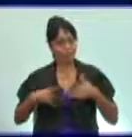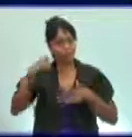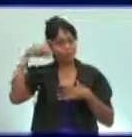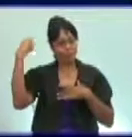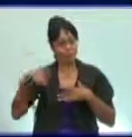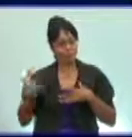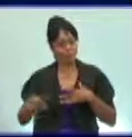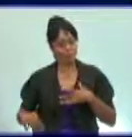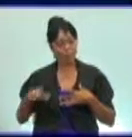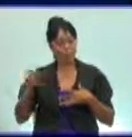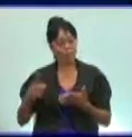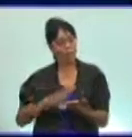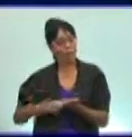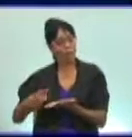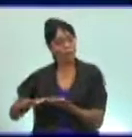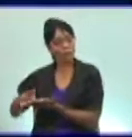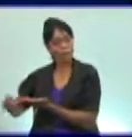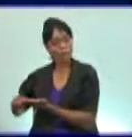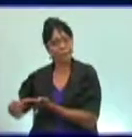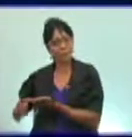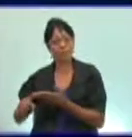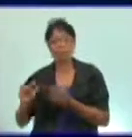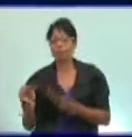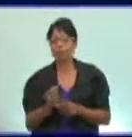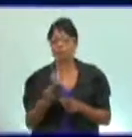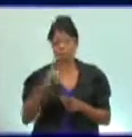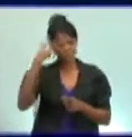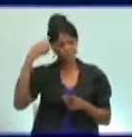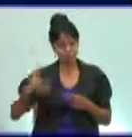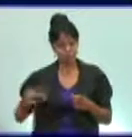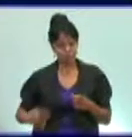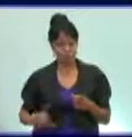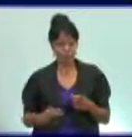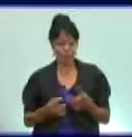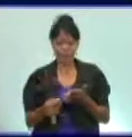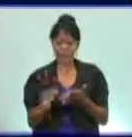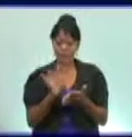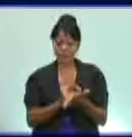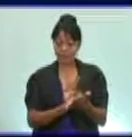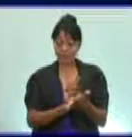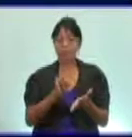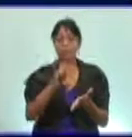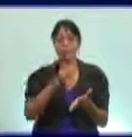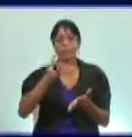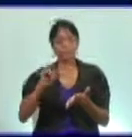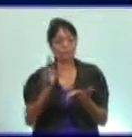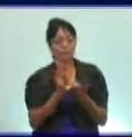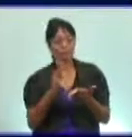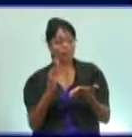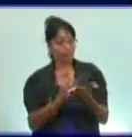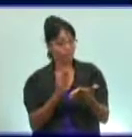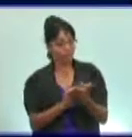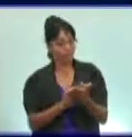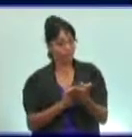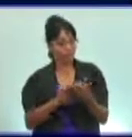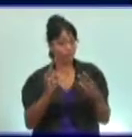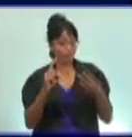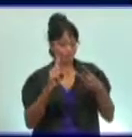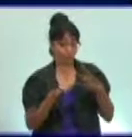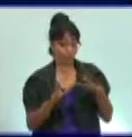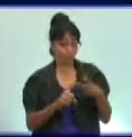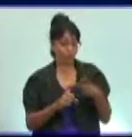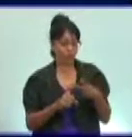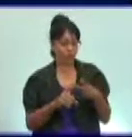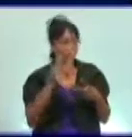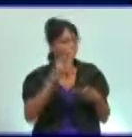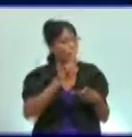semanas. Una primera actividad, que es la actividad 6 de la página 26 del libro de texto, y una segunda actividad que dice, localiza en el cuaderno